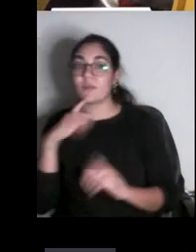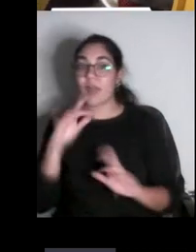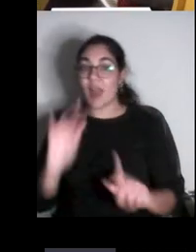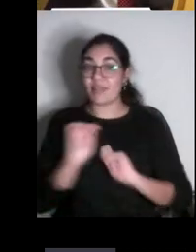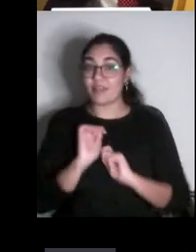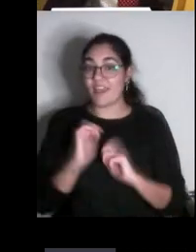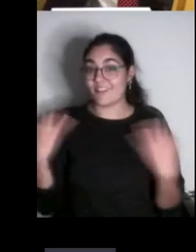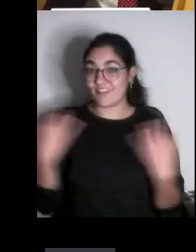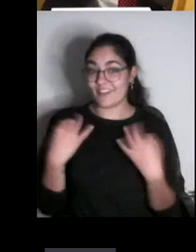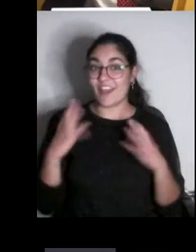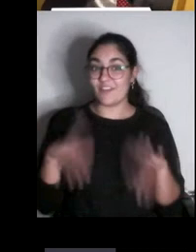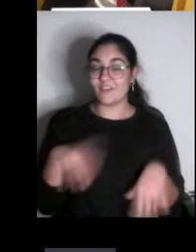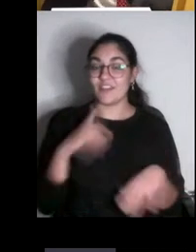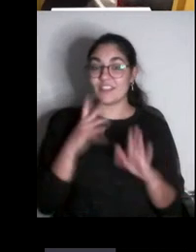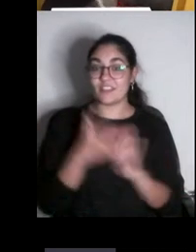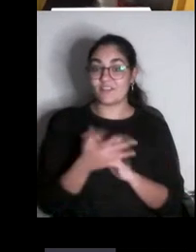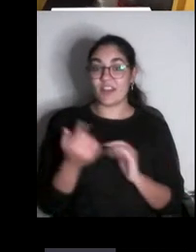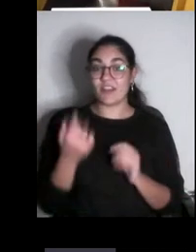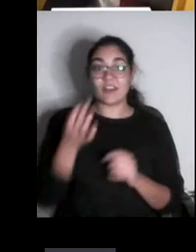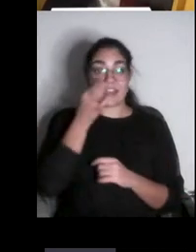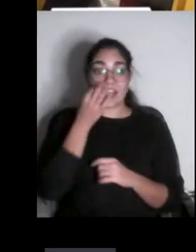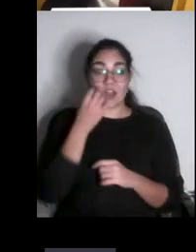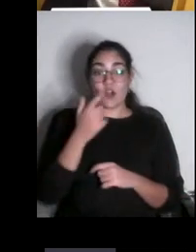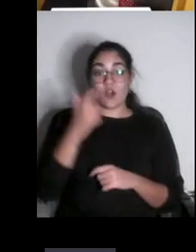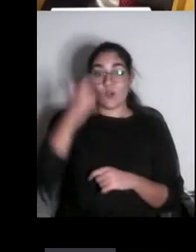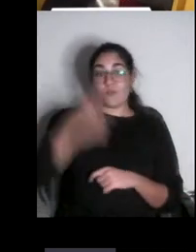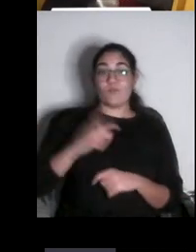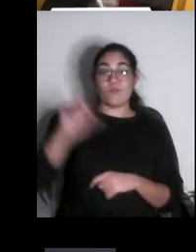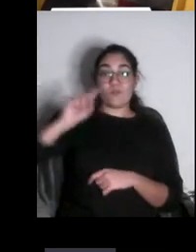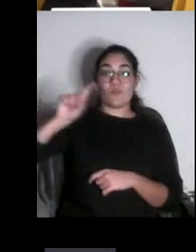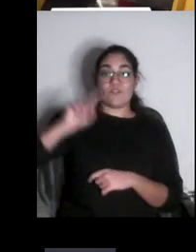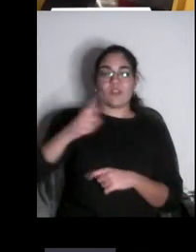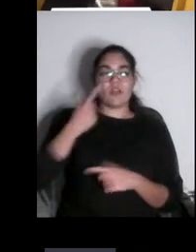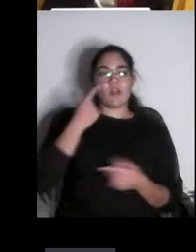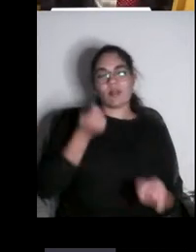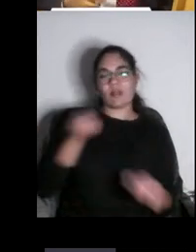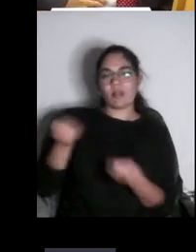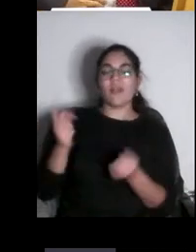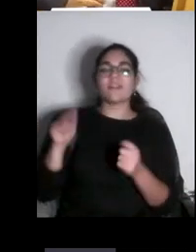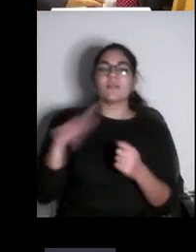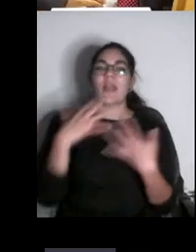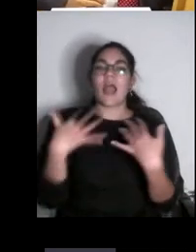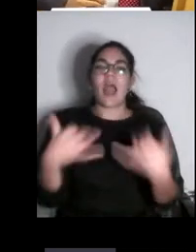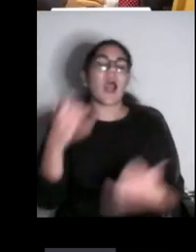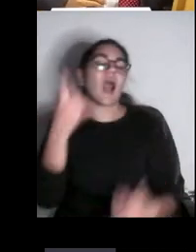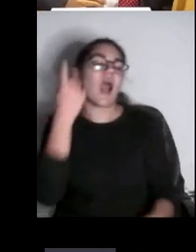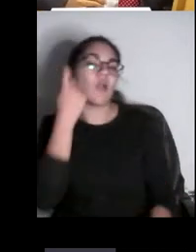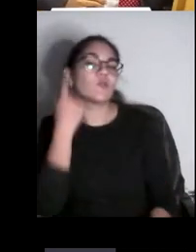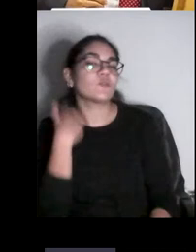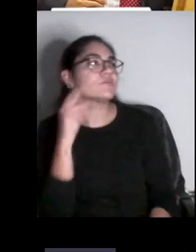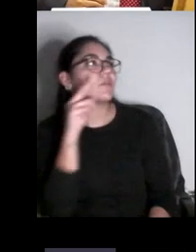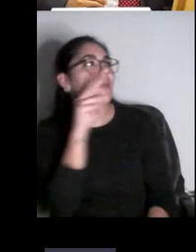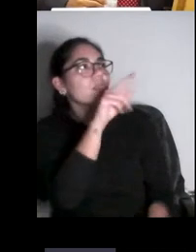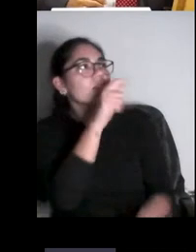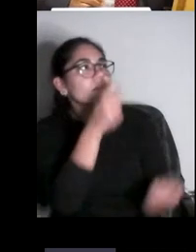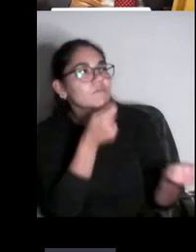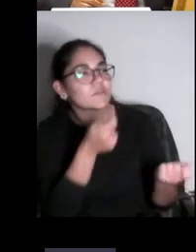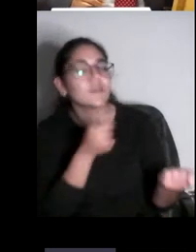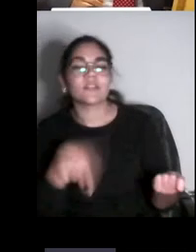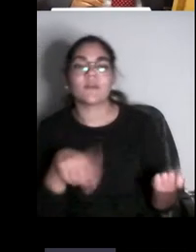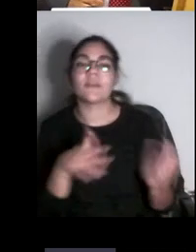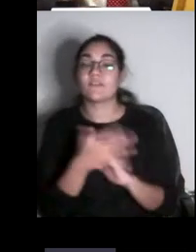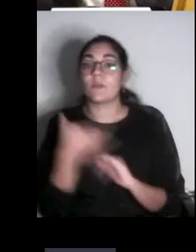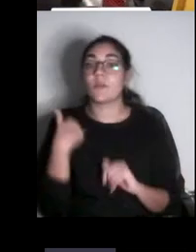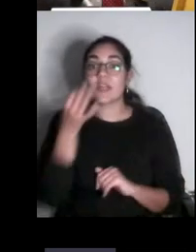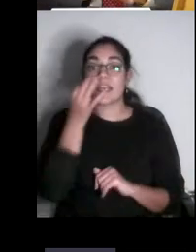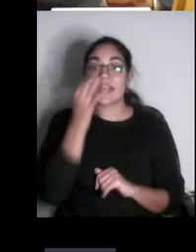hay un efecto positivo, tanto los observados, los alumnos de profesores observados como los que realizan la observación, pero el impacto es más positivo en